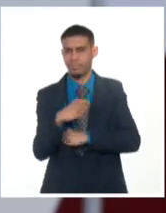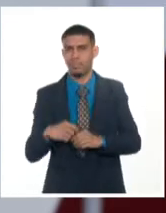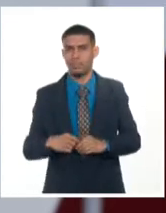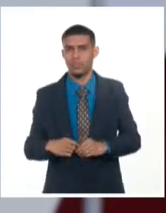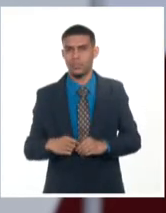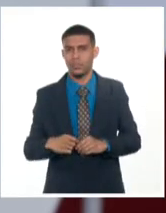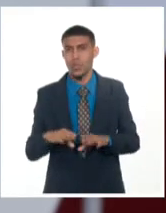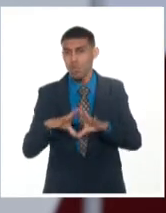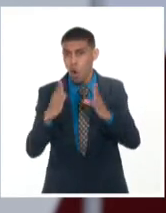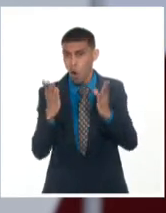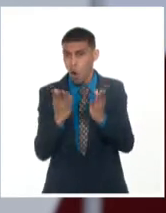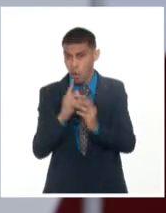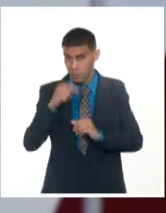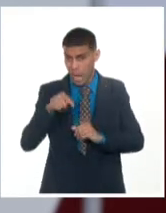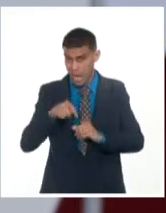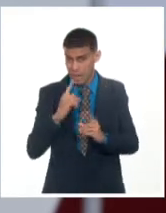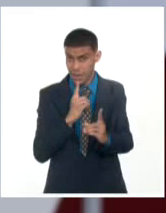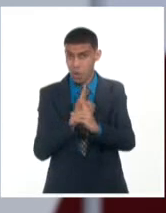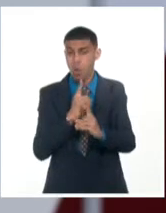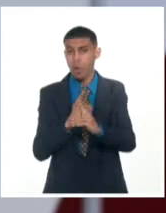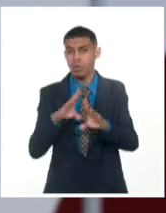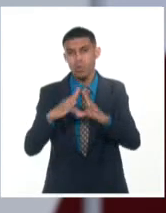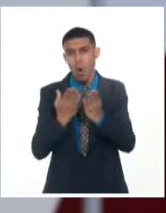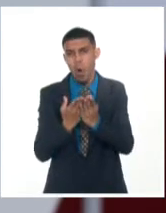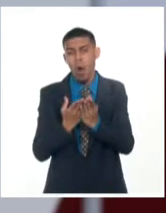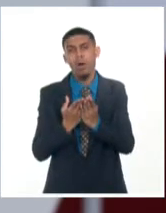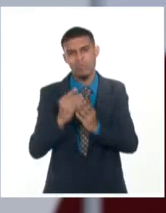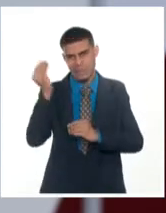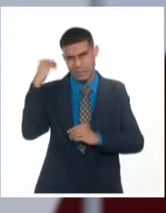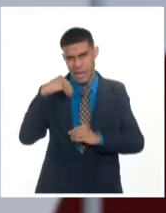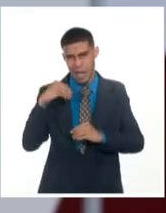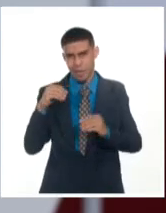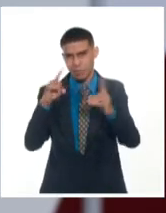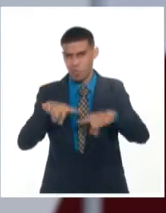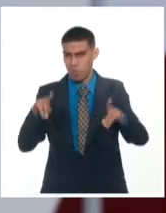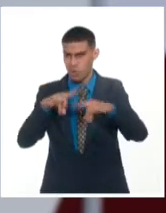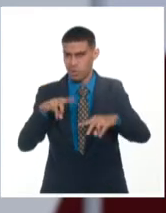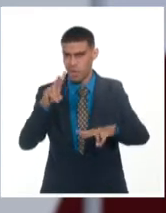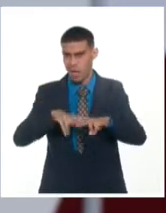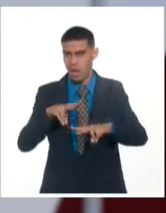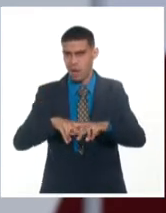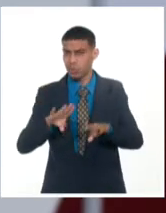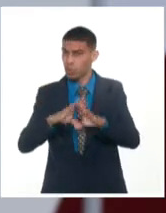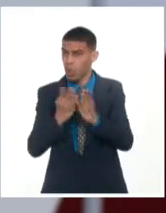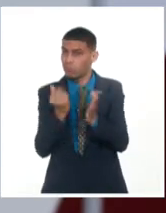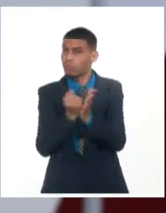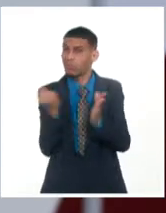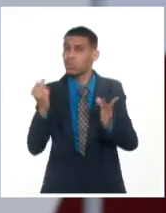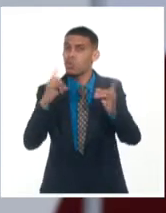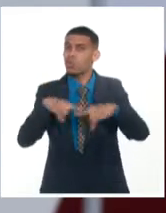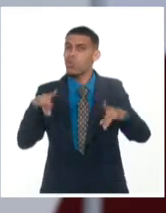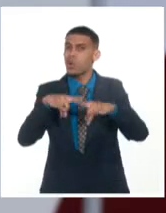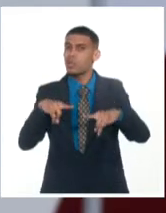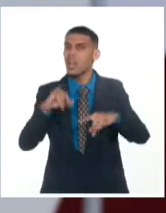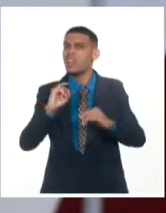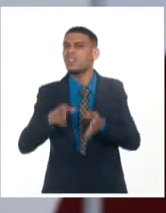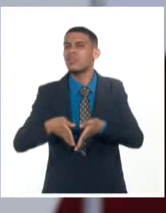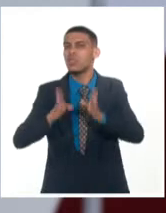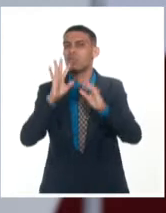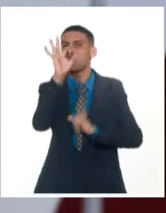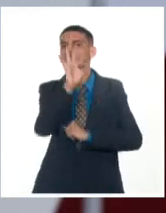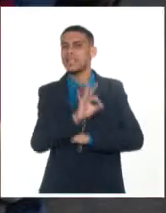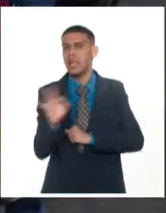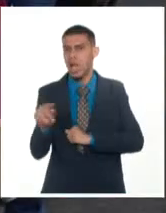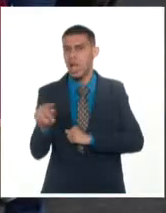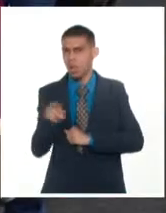tienen instrucción universitaria. La inmensa mayoría son graduados del Instituto Superior de Diseño. Entonces yo creo que esas son fortalezas que